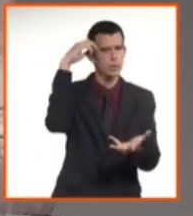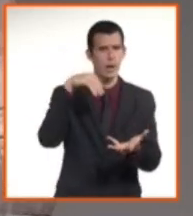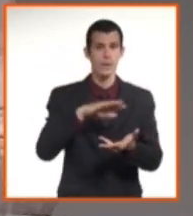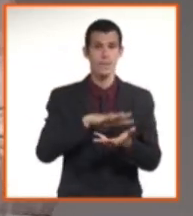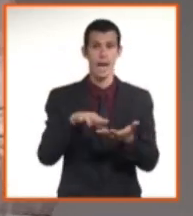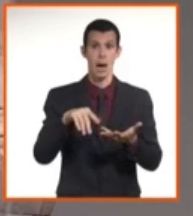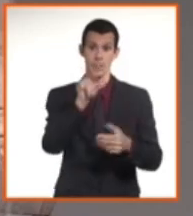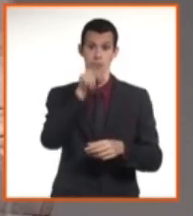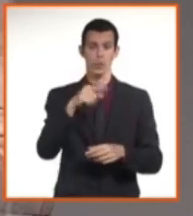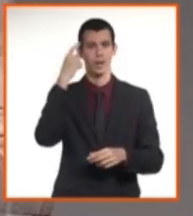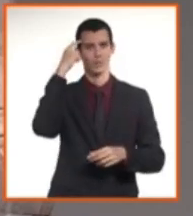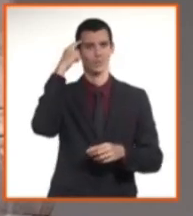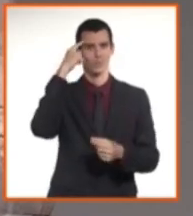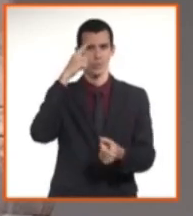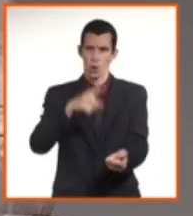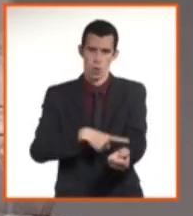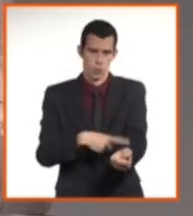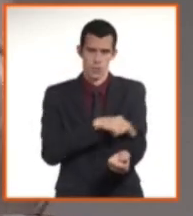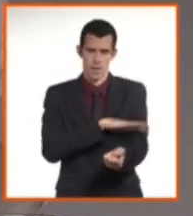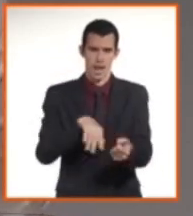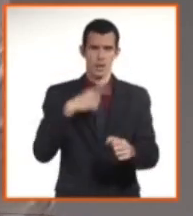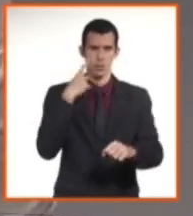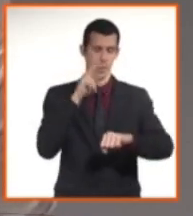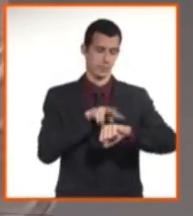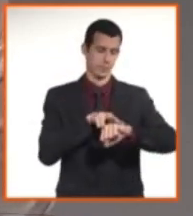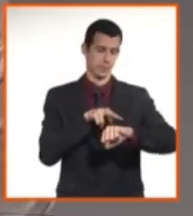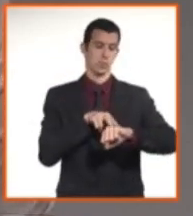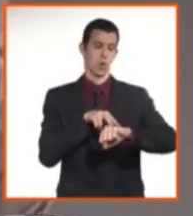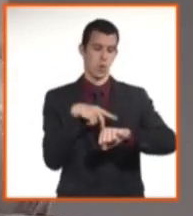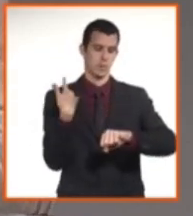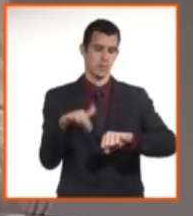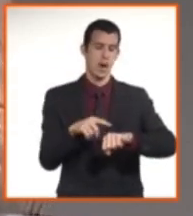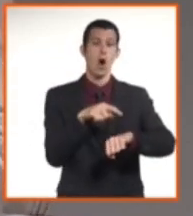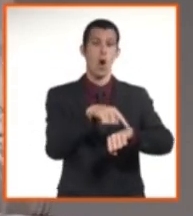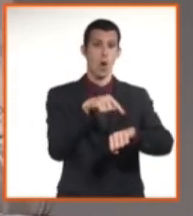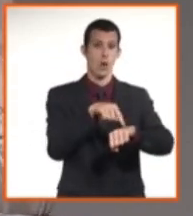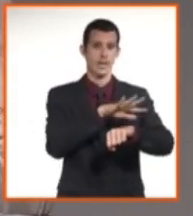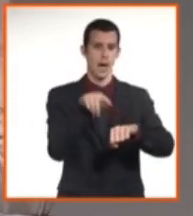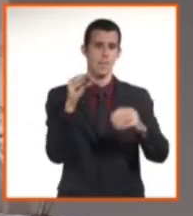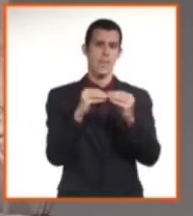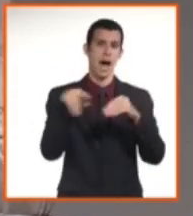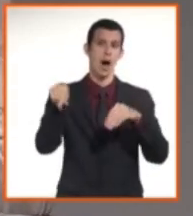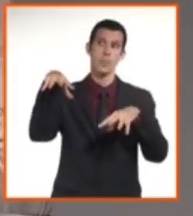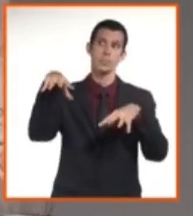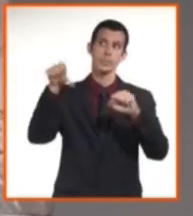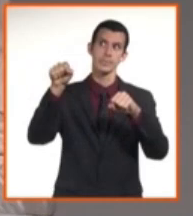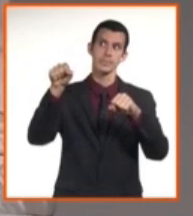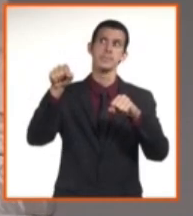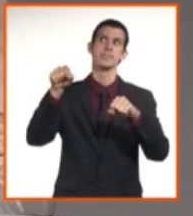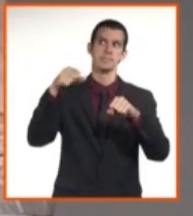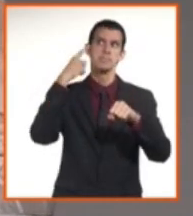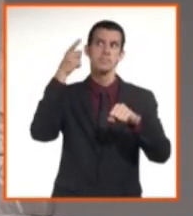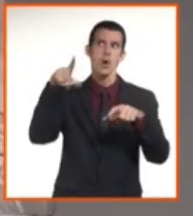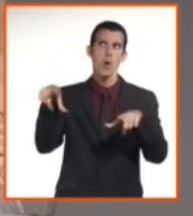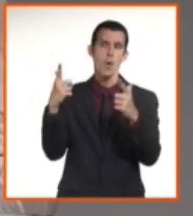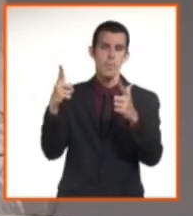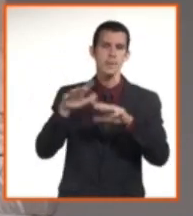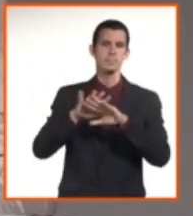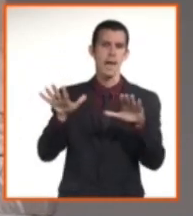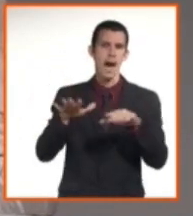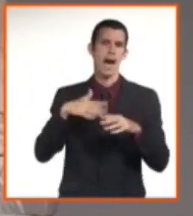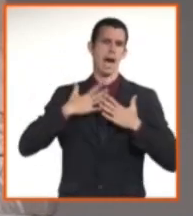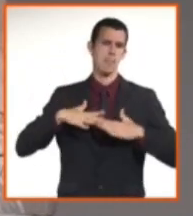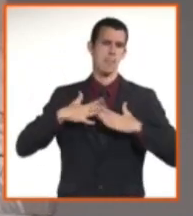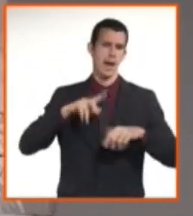por ejemplo, como pasó ahora sí allí en el municipio de Los Palacios. De Los Palacios, ¿qué